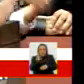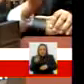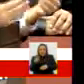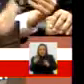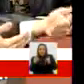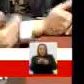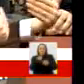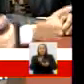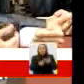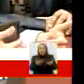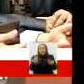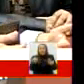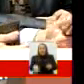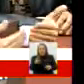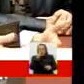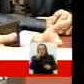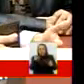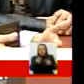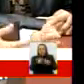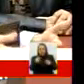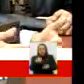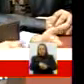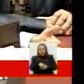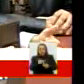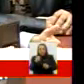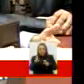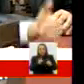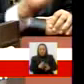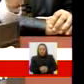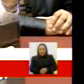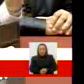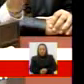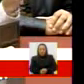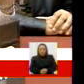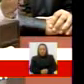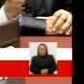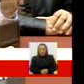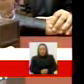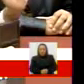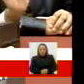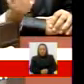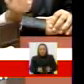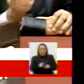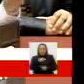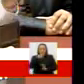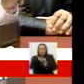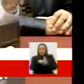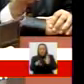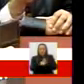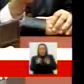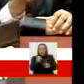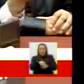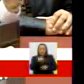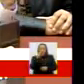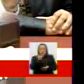ver qué dictámenes ha visto la Comisión y cómo se votó y cómo se debatió. Además, también los proyectos de ley ahora se votan